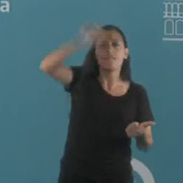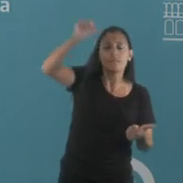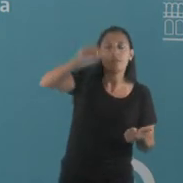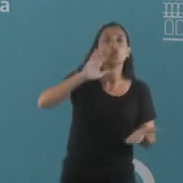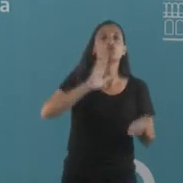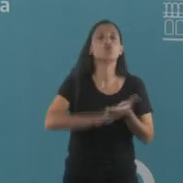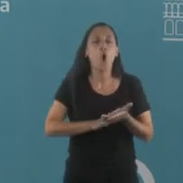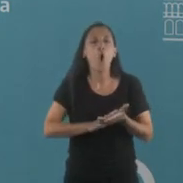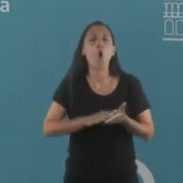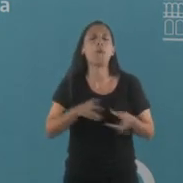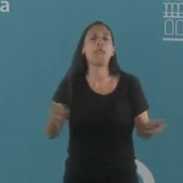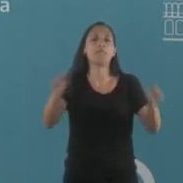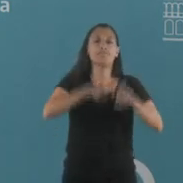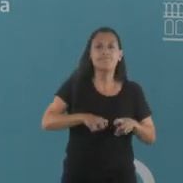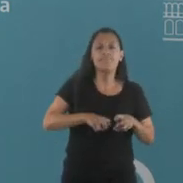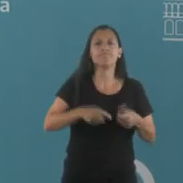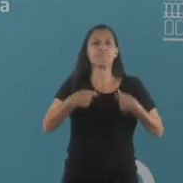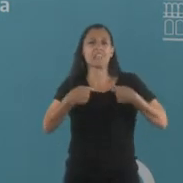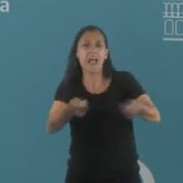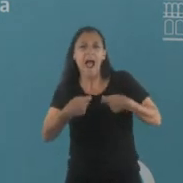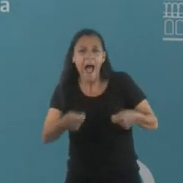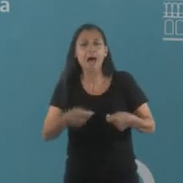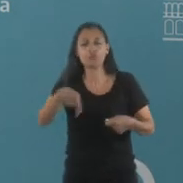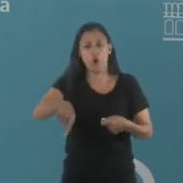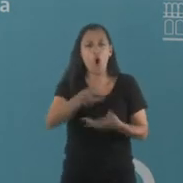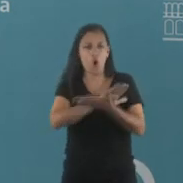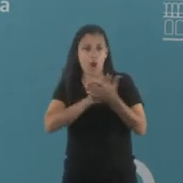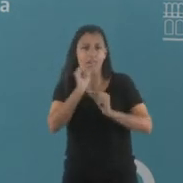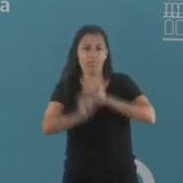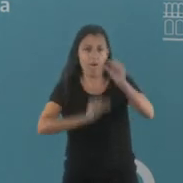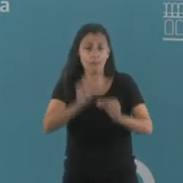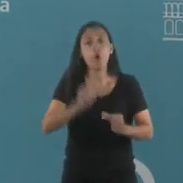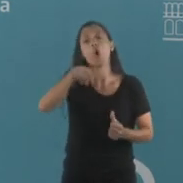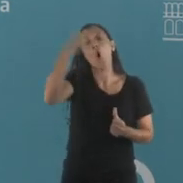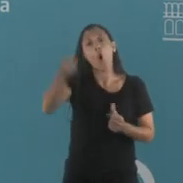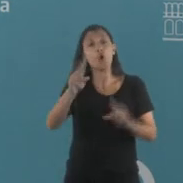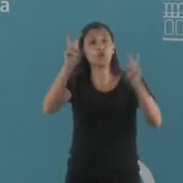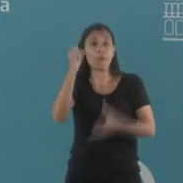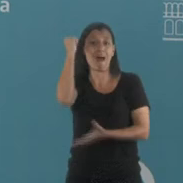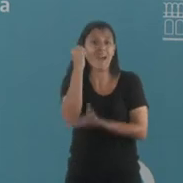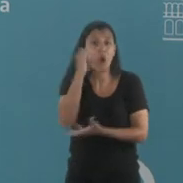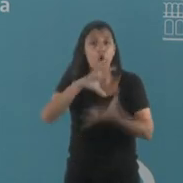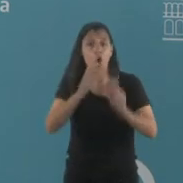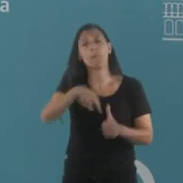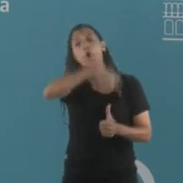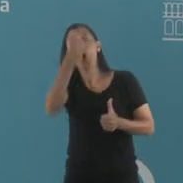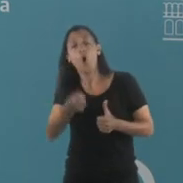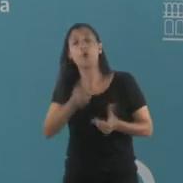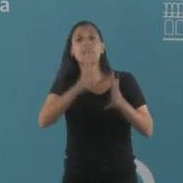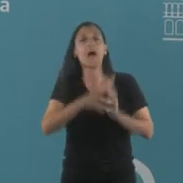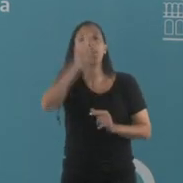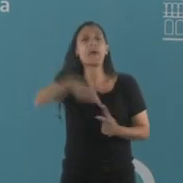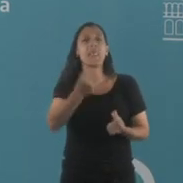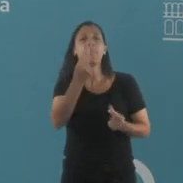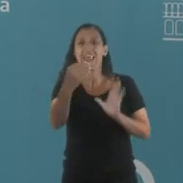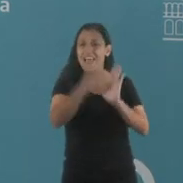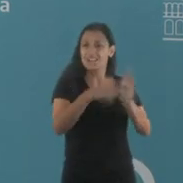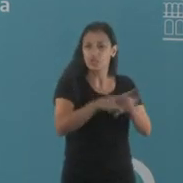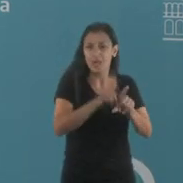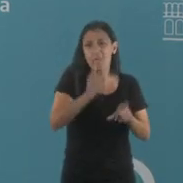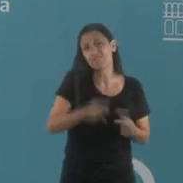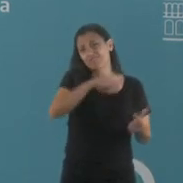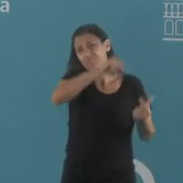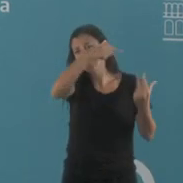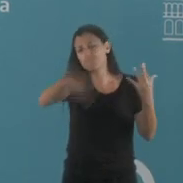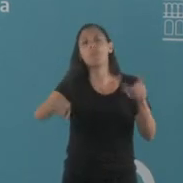fiscal, que se está corrigiendo sin duda en la Argentina, otras son causas macroeconómicas, otra es formación de precios en la cadena, y otra que tienen